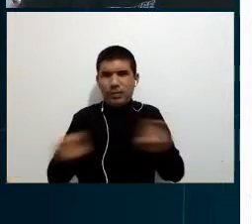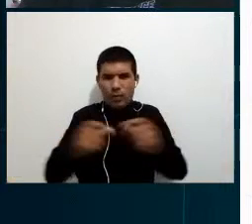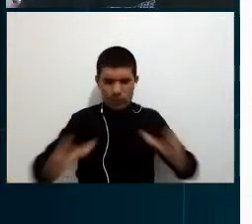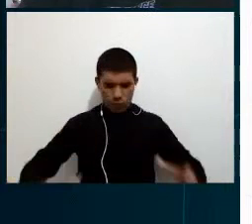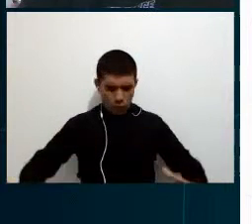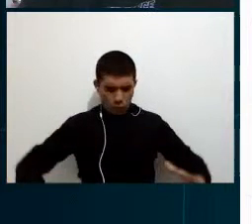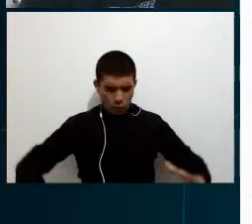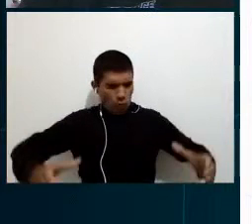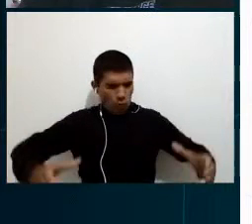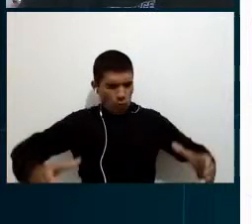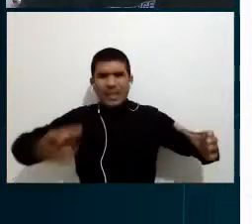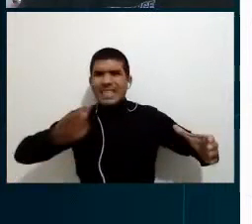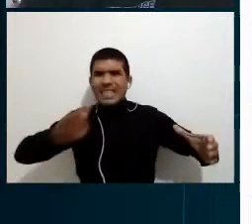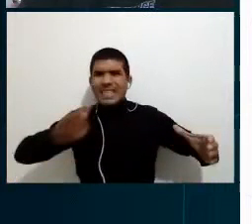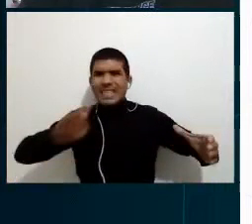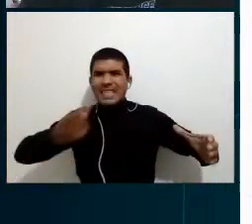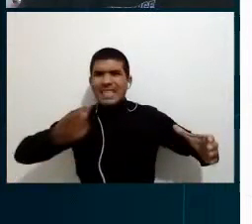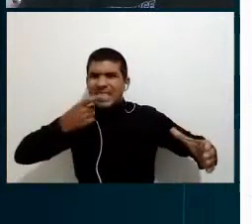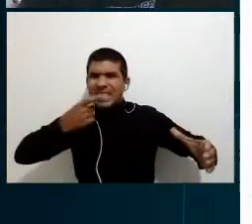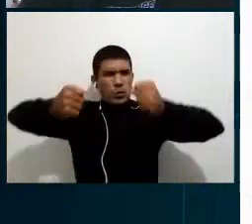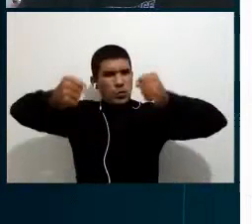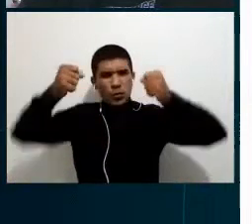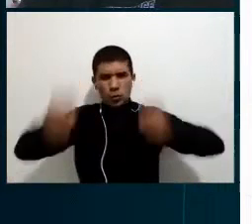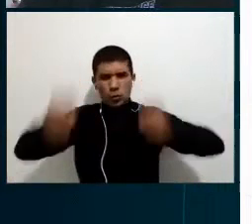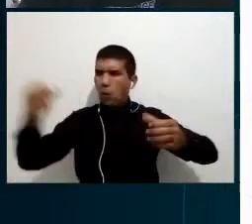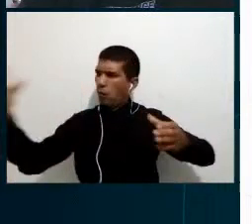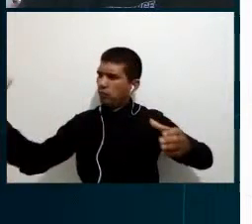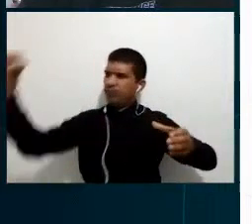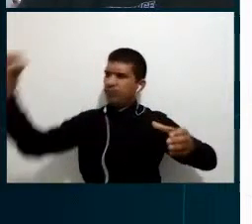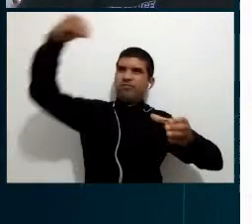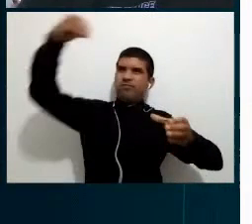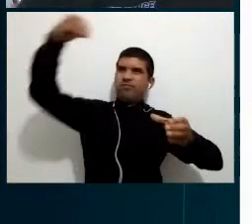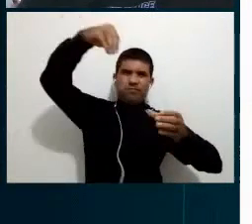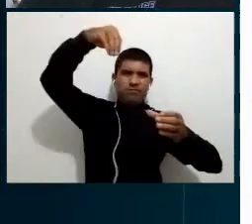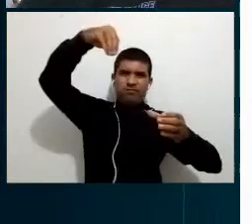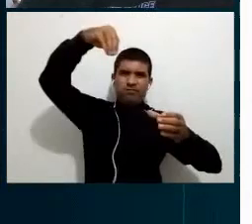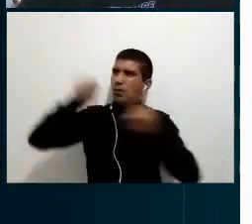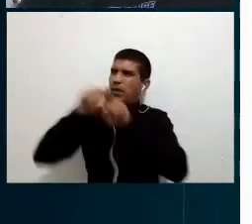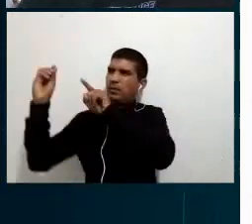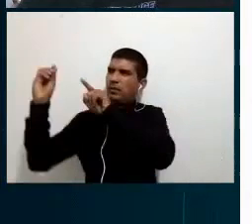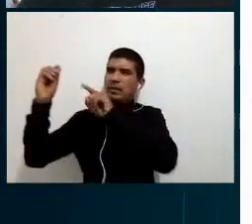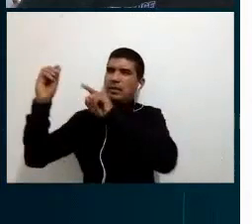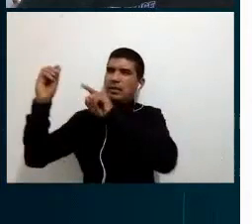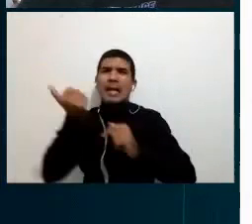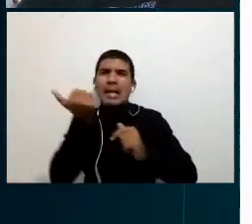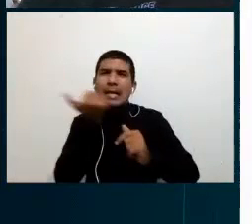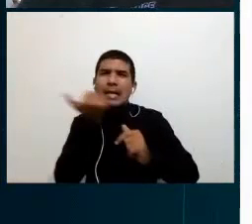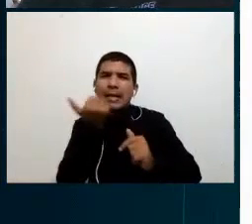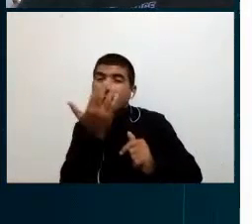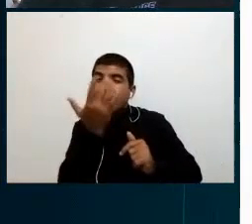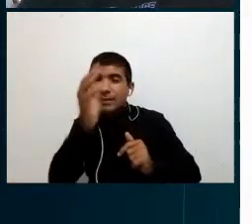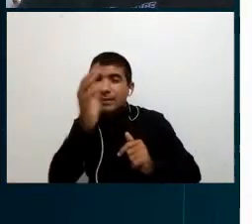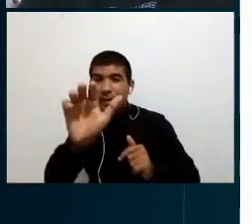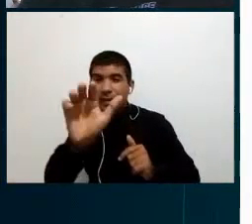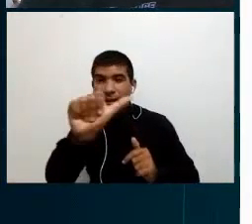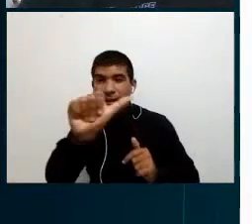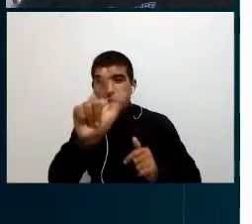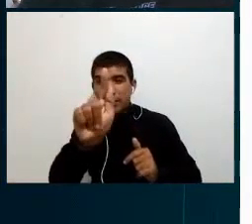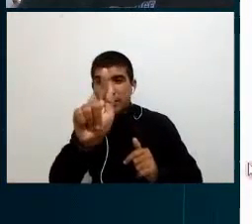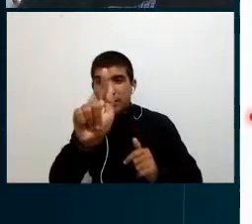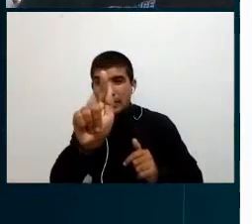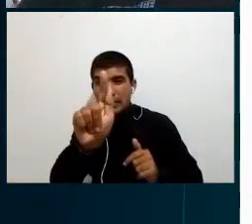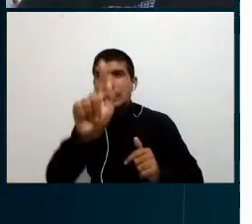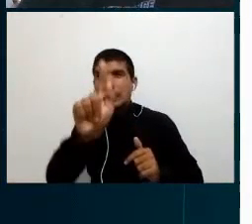es una medida que actualmente tenemos en una subestación con una compacta, como les dije, en el nivel de